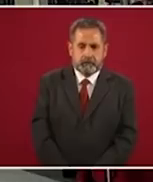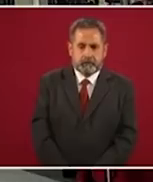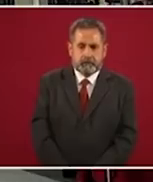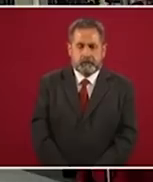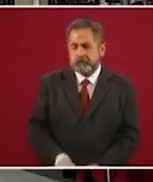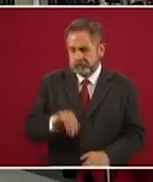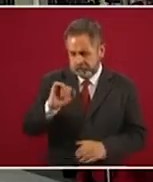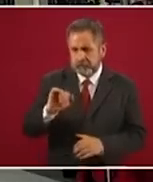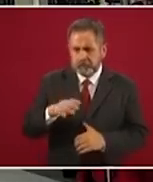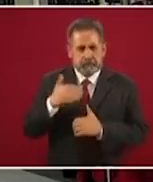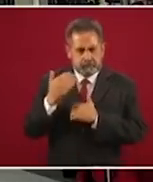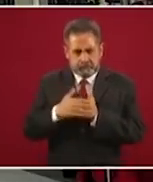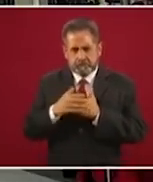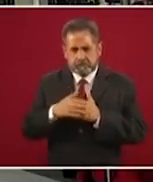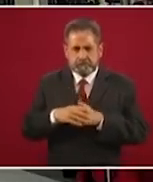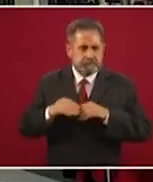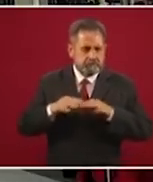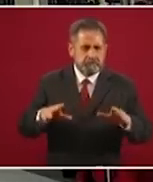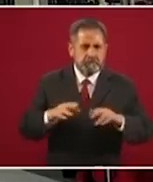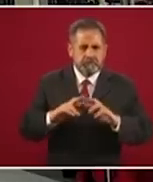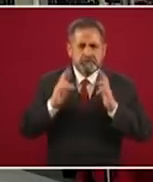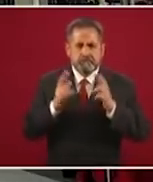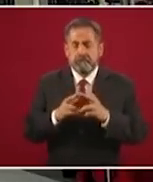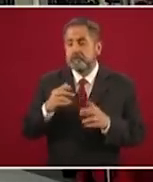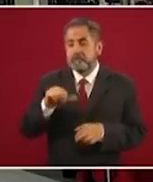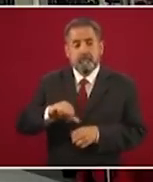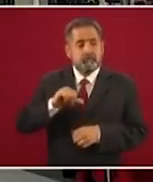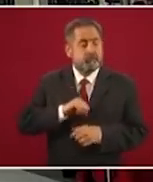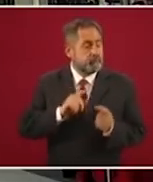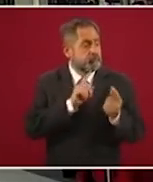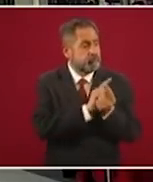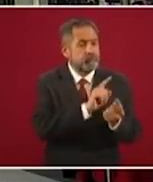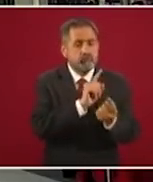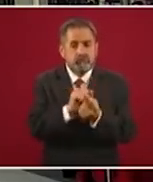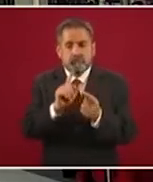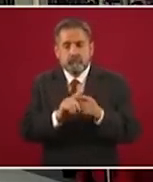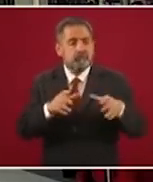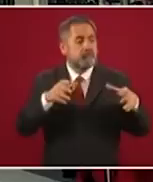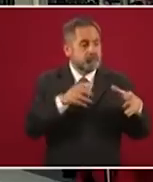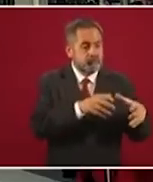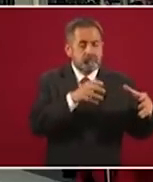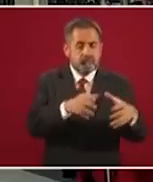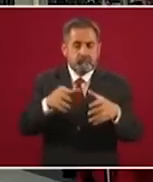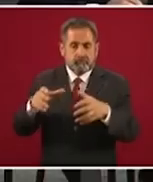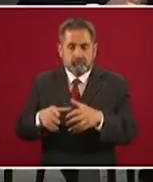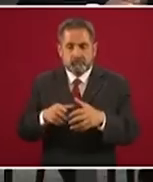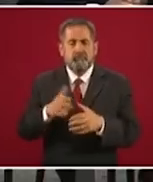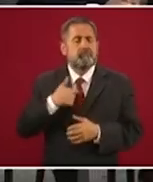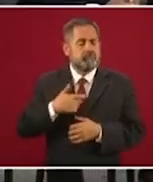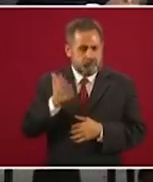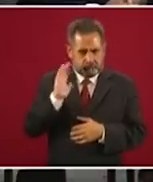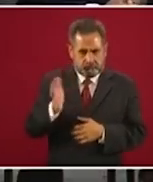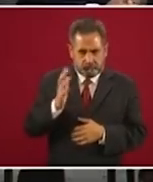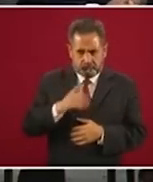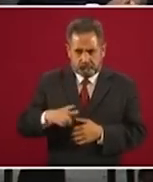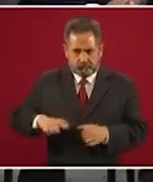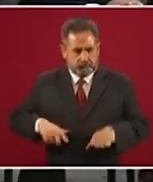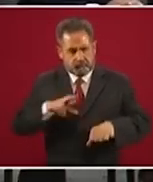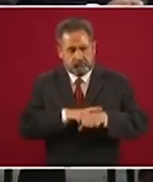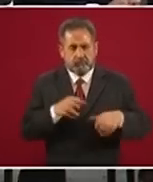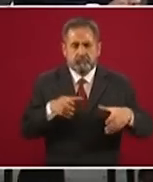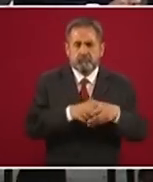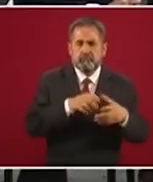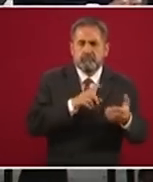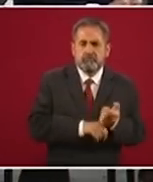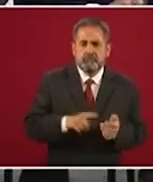Sí, vamos a tener esa reunión, porque me estoy reuniendo con los gobernadores, ya lo hice con